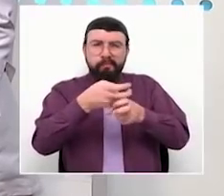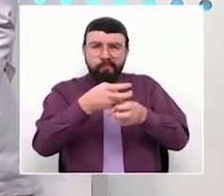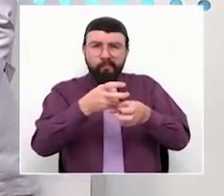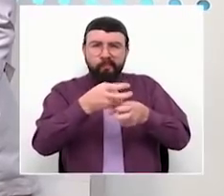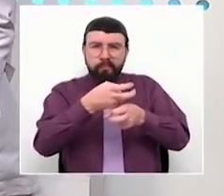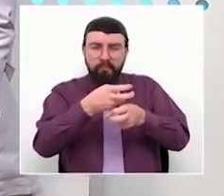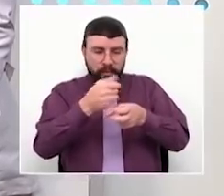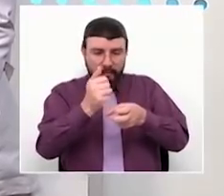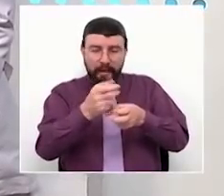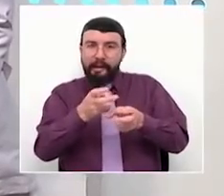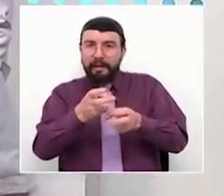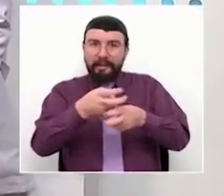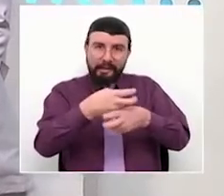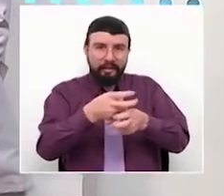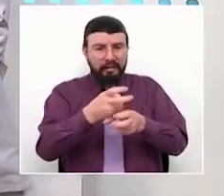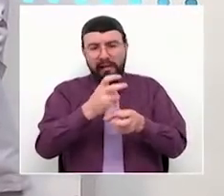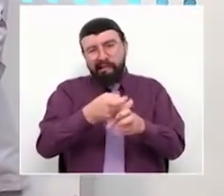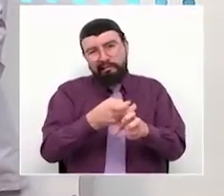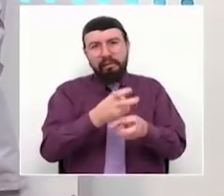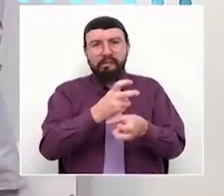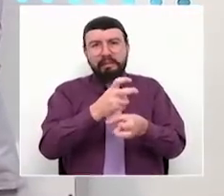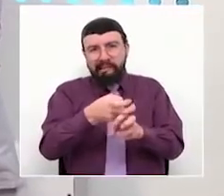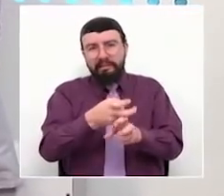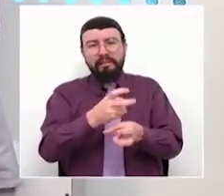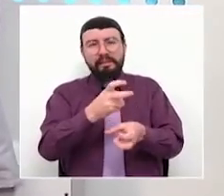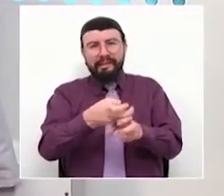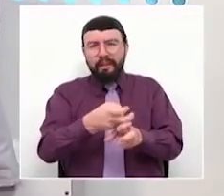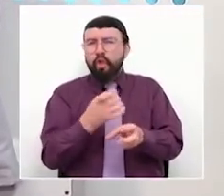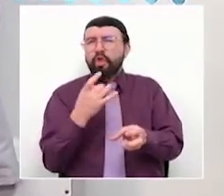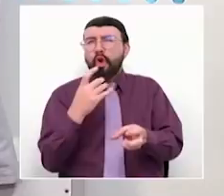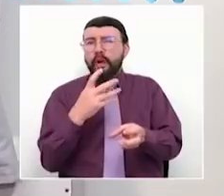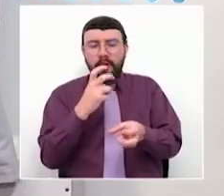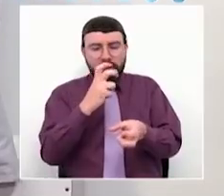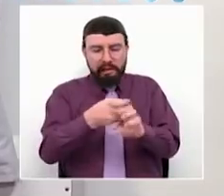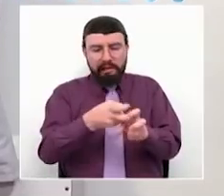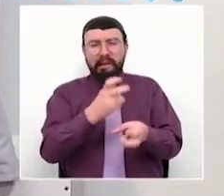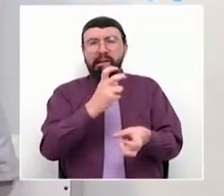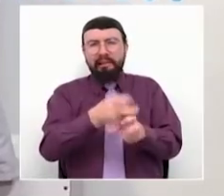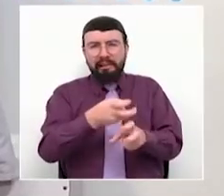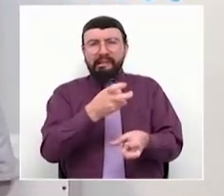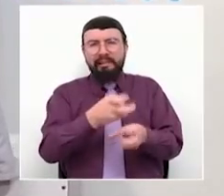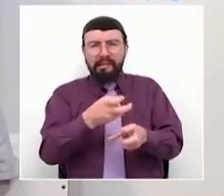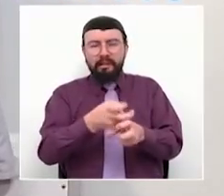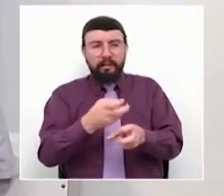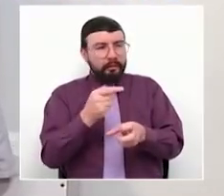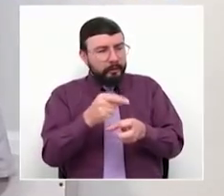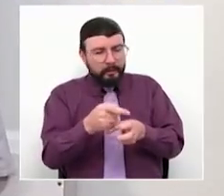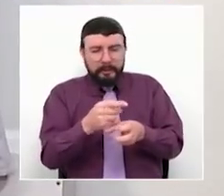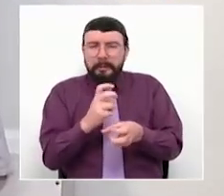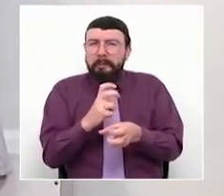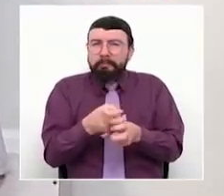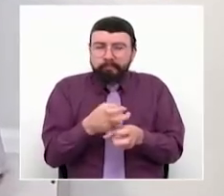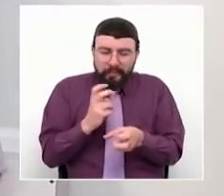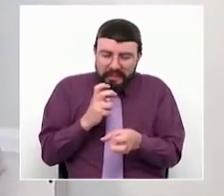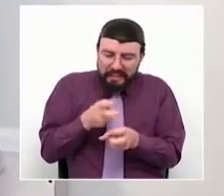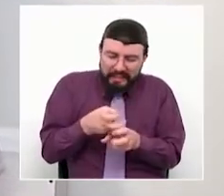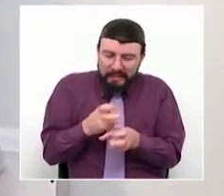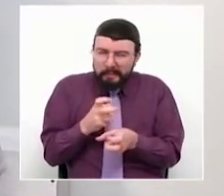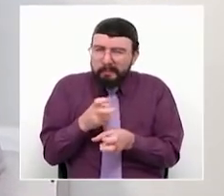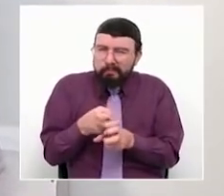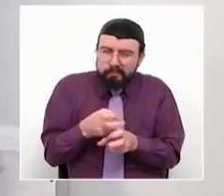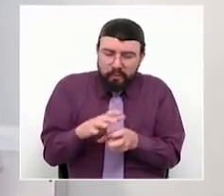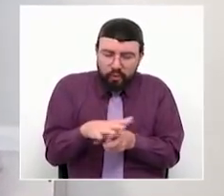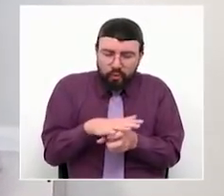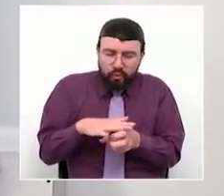rozar al movimiento. Entonces, ¿qué hace? Este cuerpo va a apretar el de abajo,